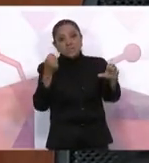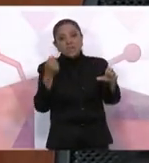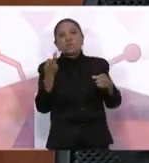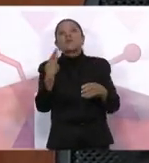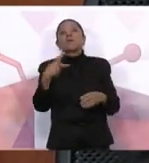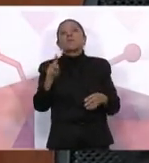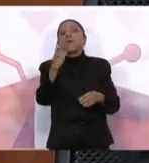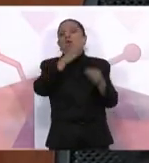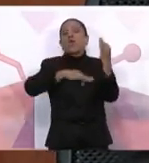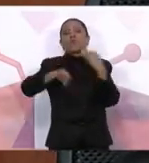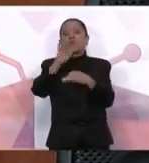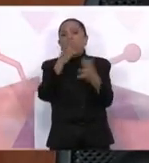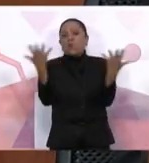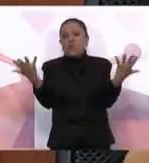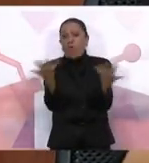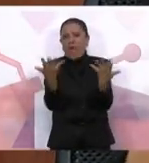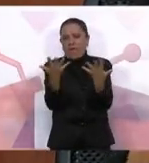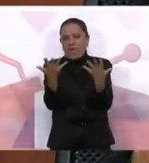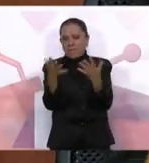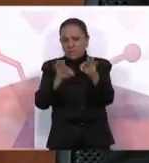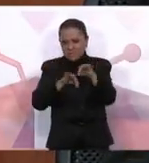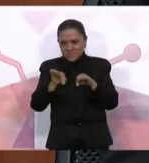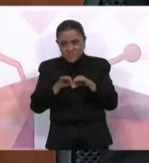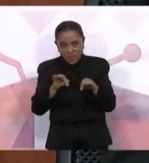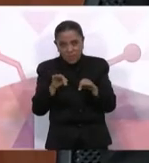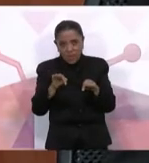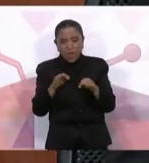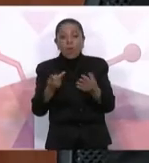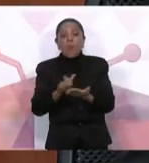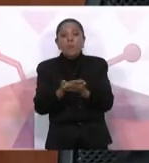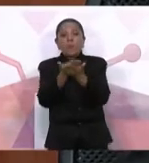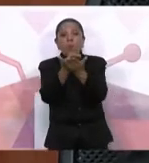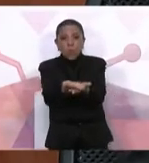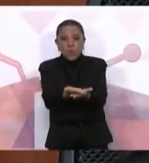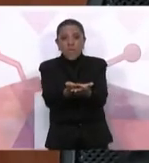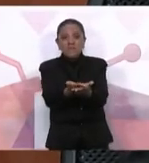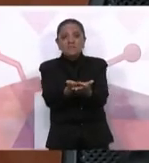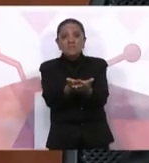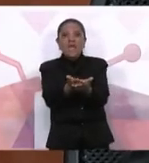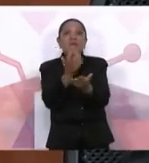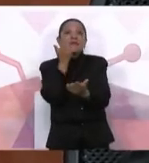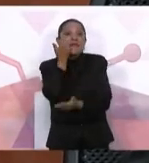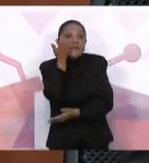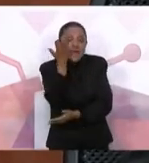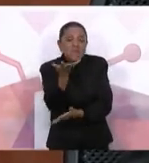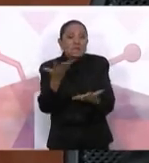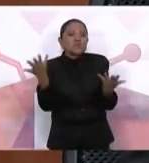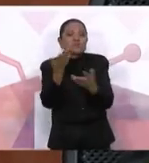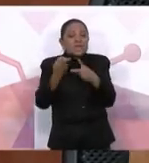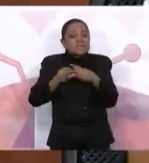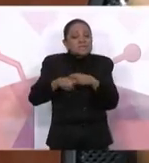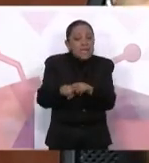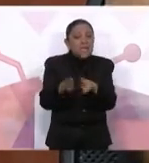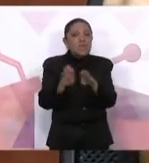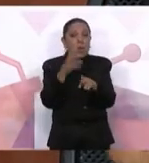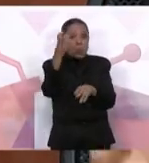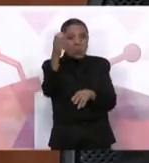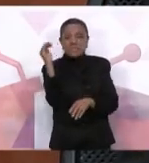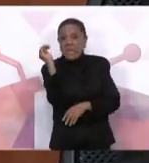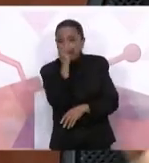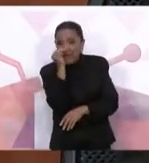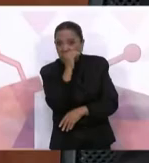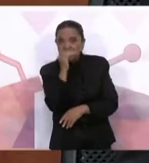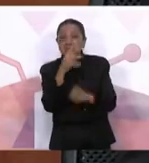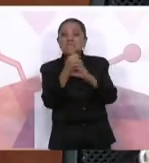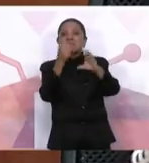llevemos a cabo cualquier propuesta que estemos queriendo echar a andar como ésta de la gratuidad que si bien es cierto